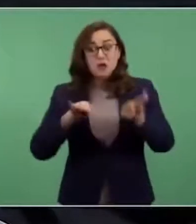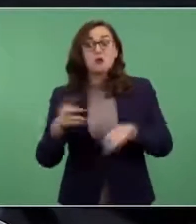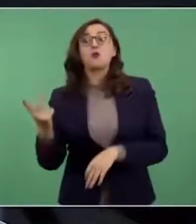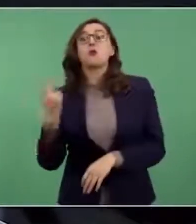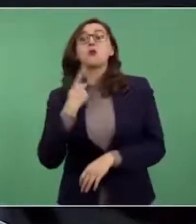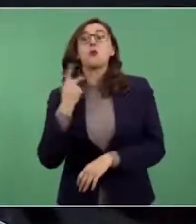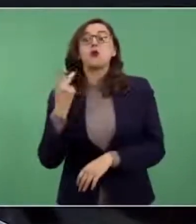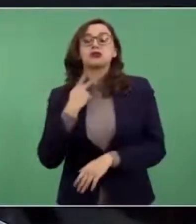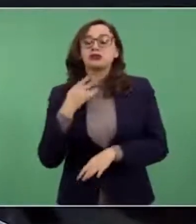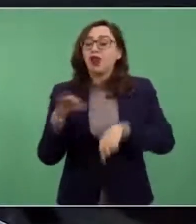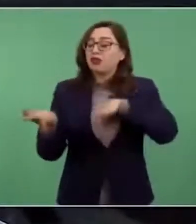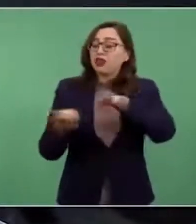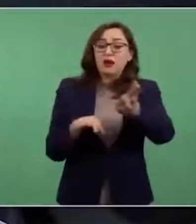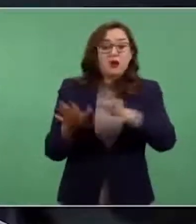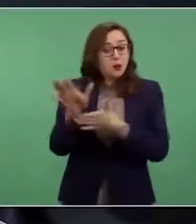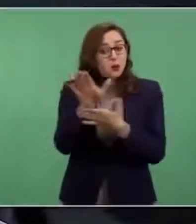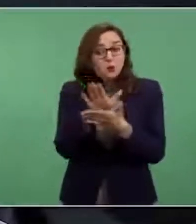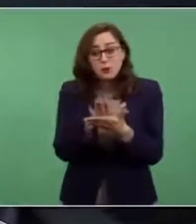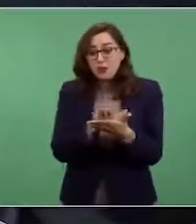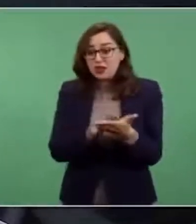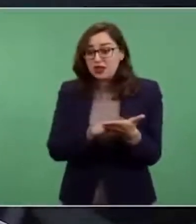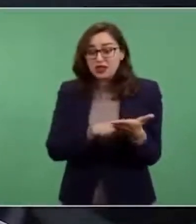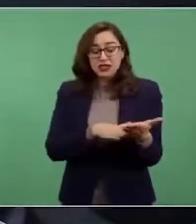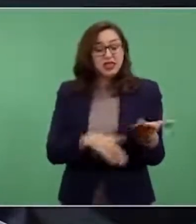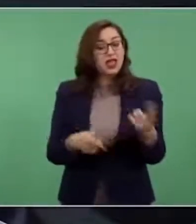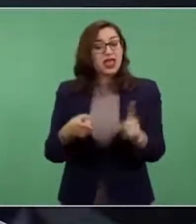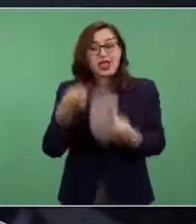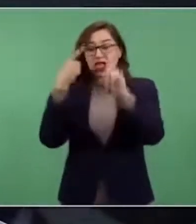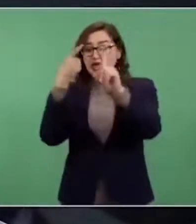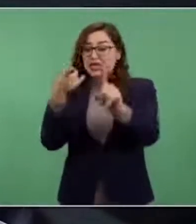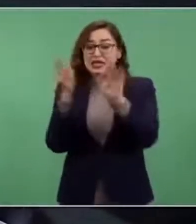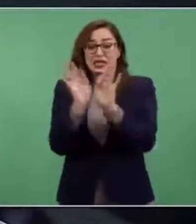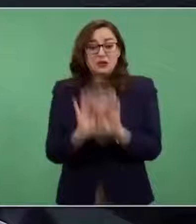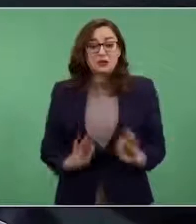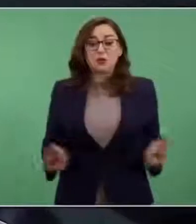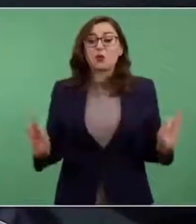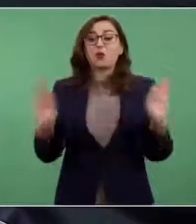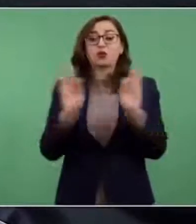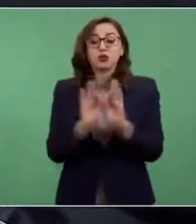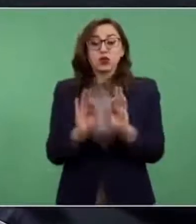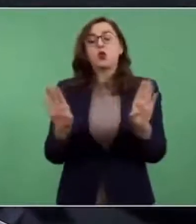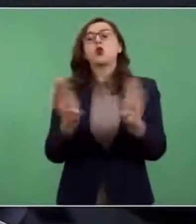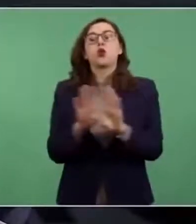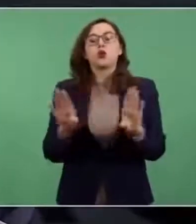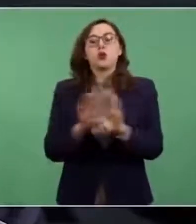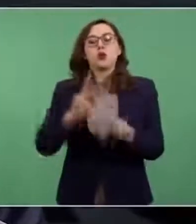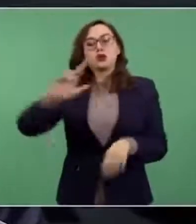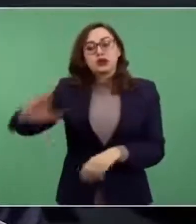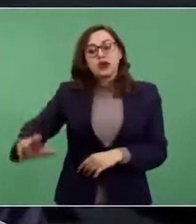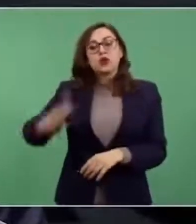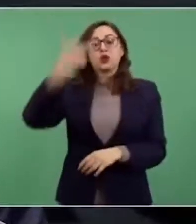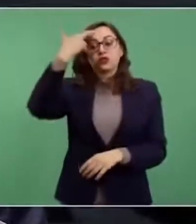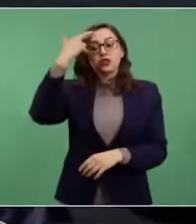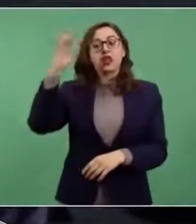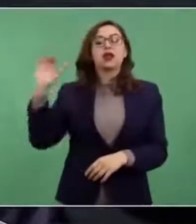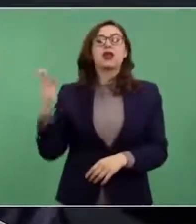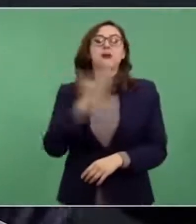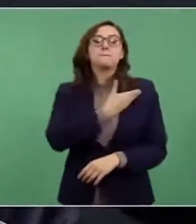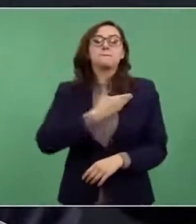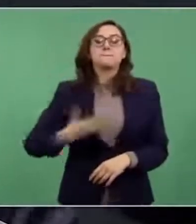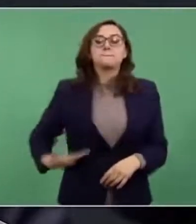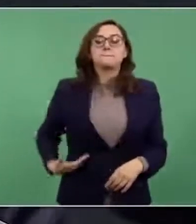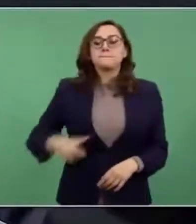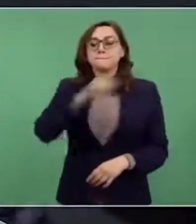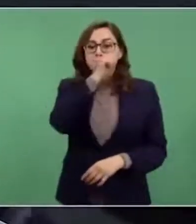la política. La clave está en la frase del presidente Juárez: con